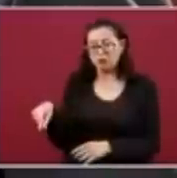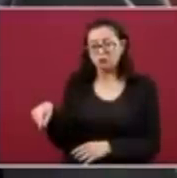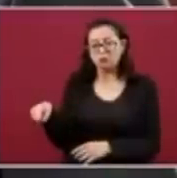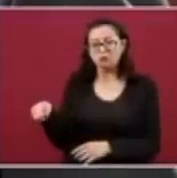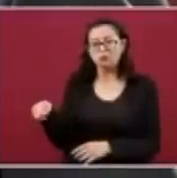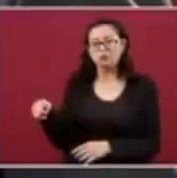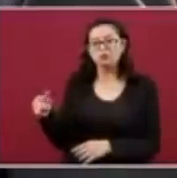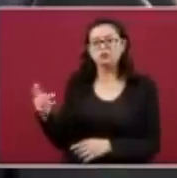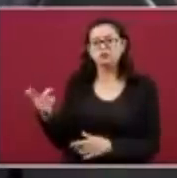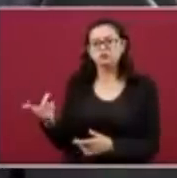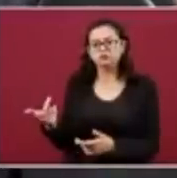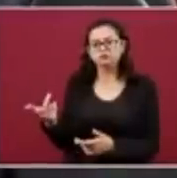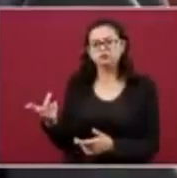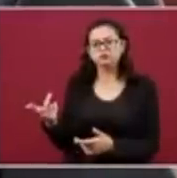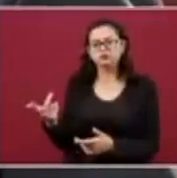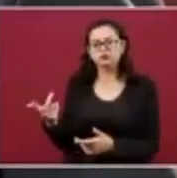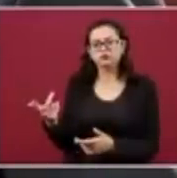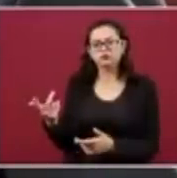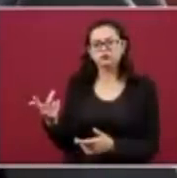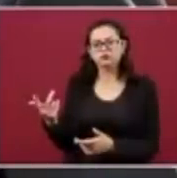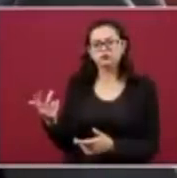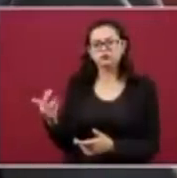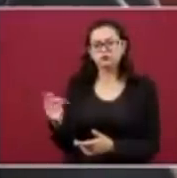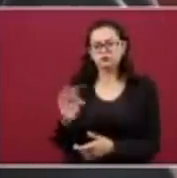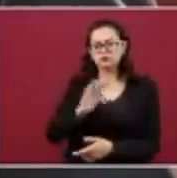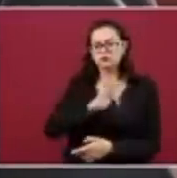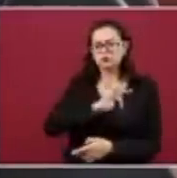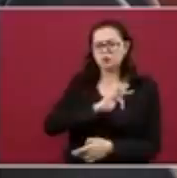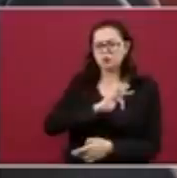podrían formar una escuela de cuadros